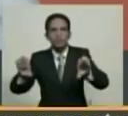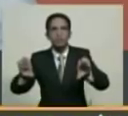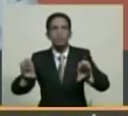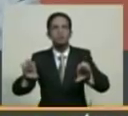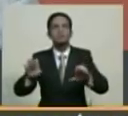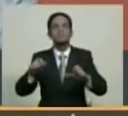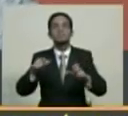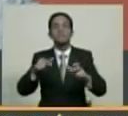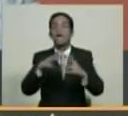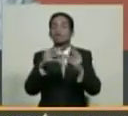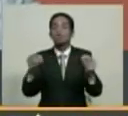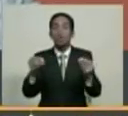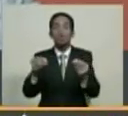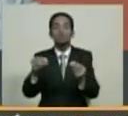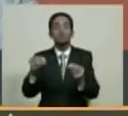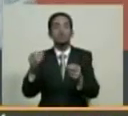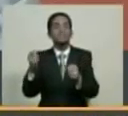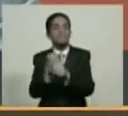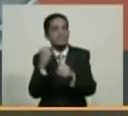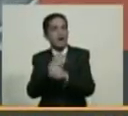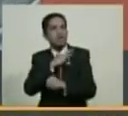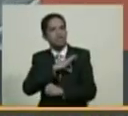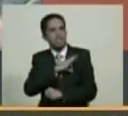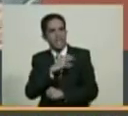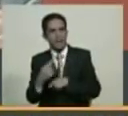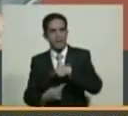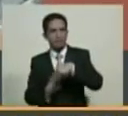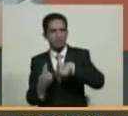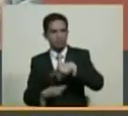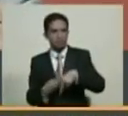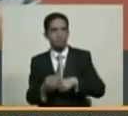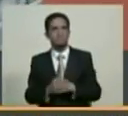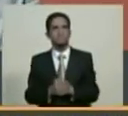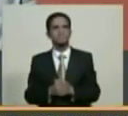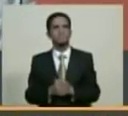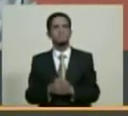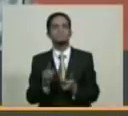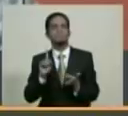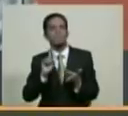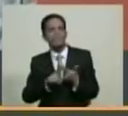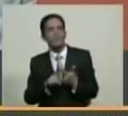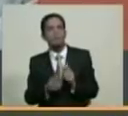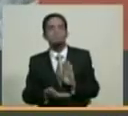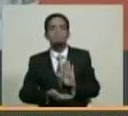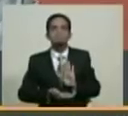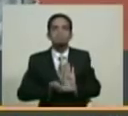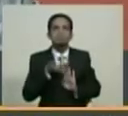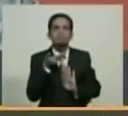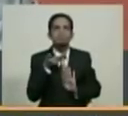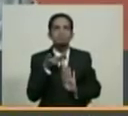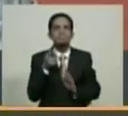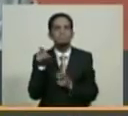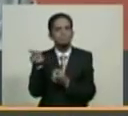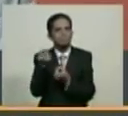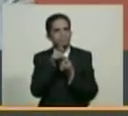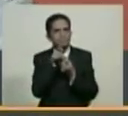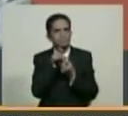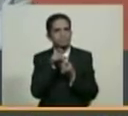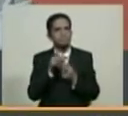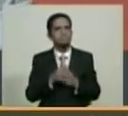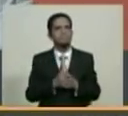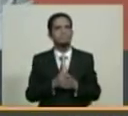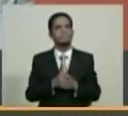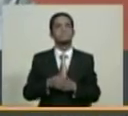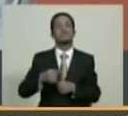a todos los programas sociales que tiene la revolución. Incrementar la disciplina fiscal. Tenemos